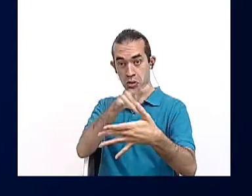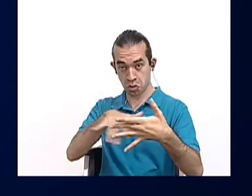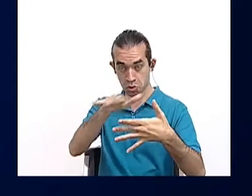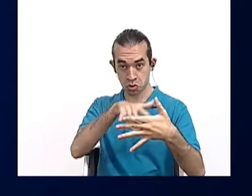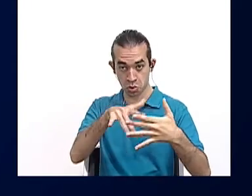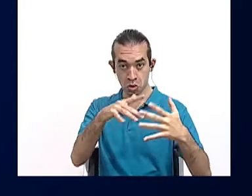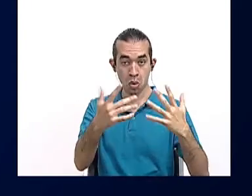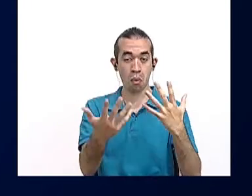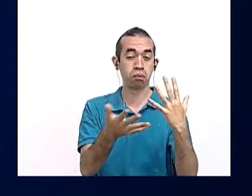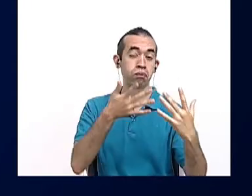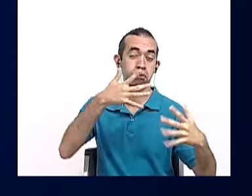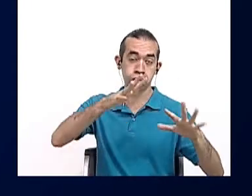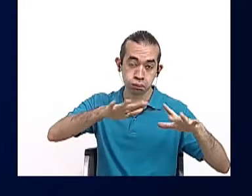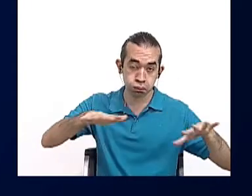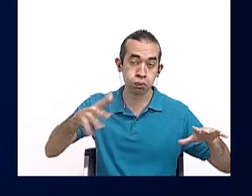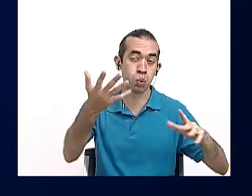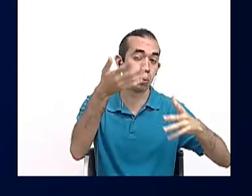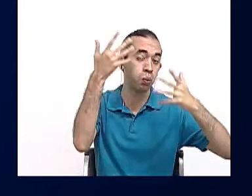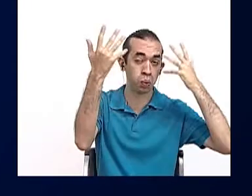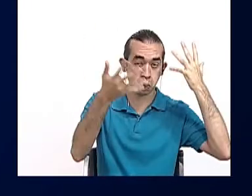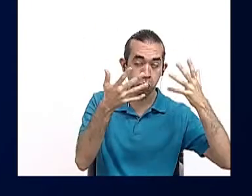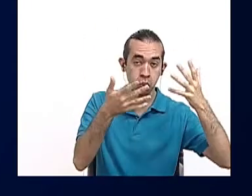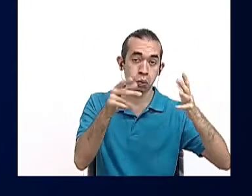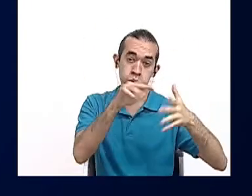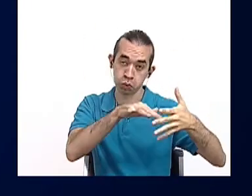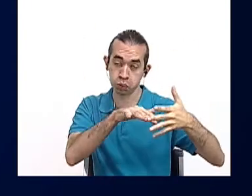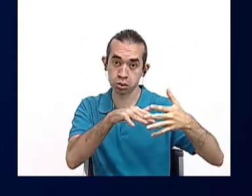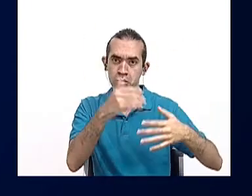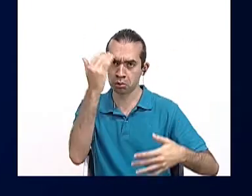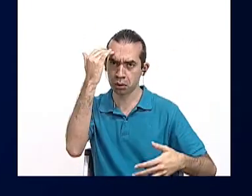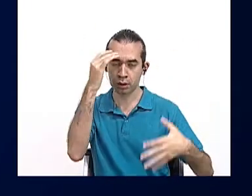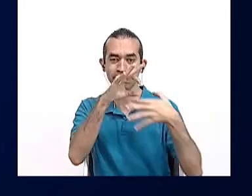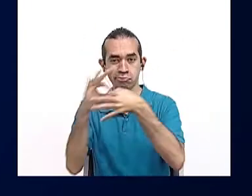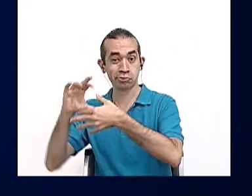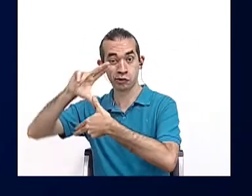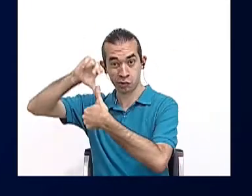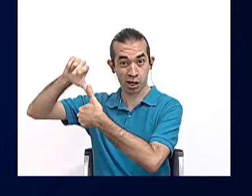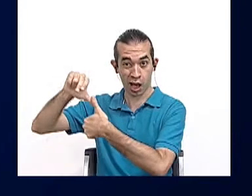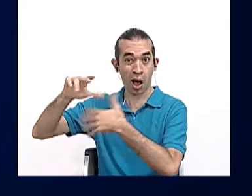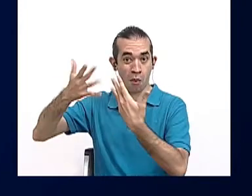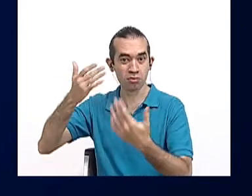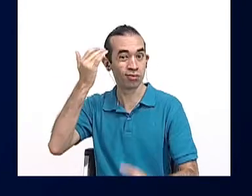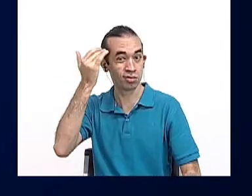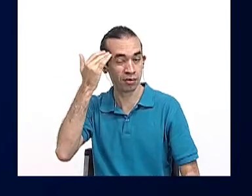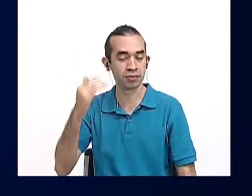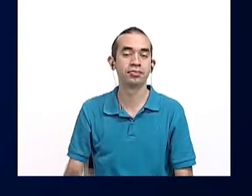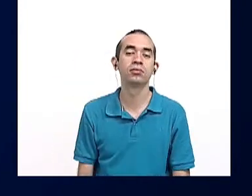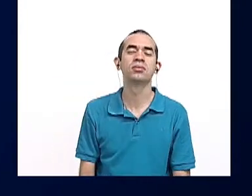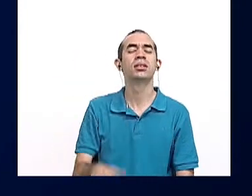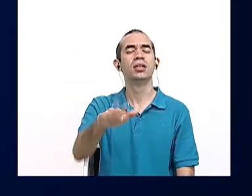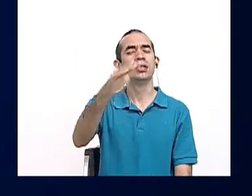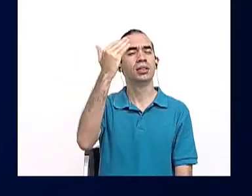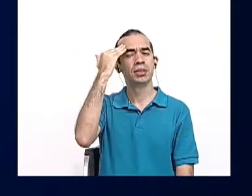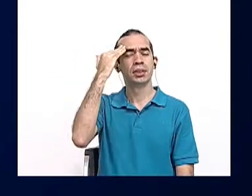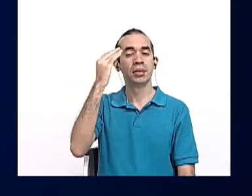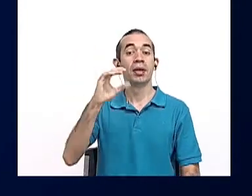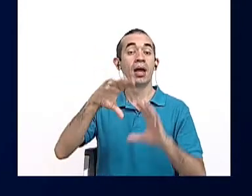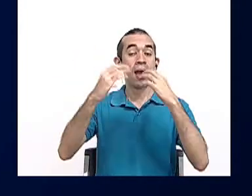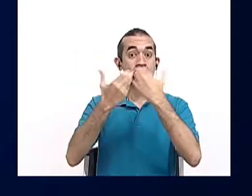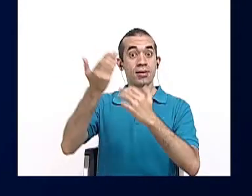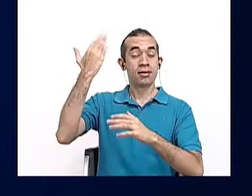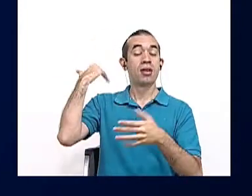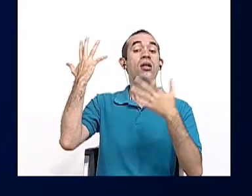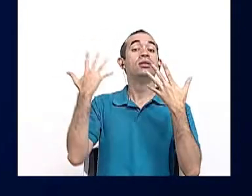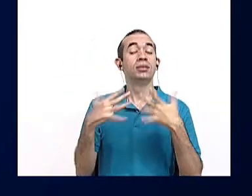forma un huracán? Les tengo otra pregunta. En la clase anterior, una de las partes de esa clase la dedicamos a